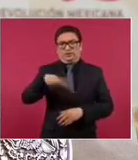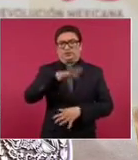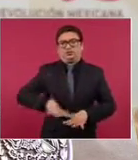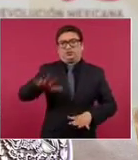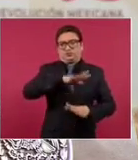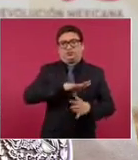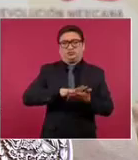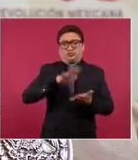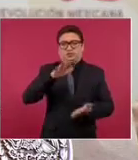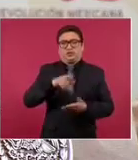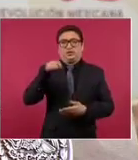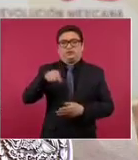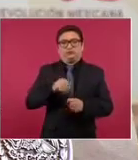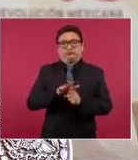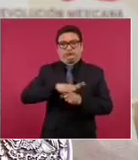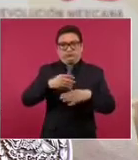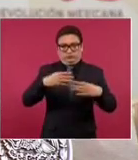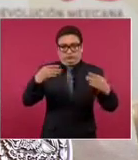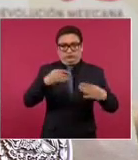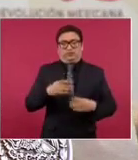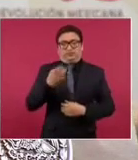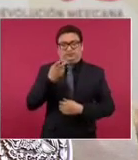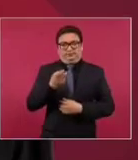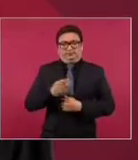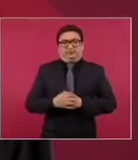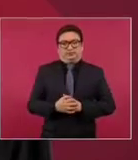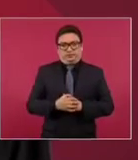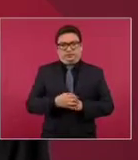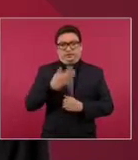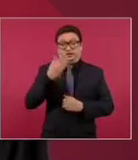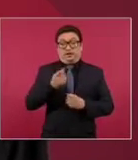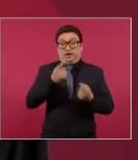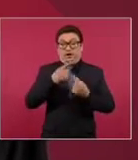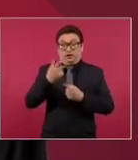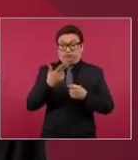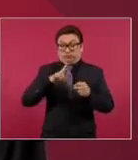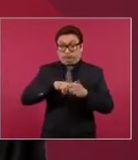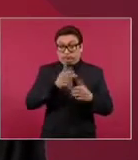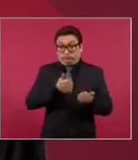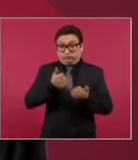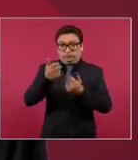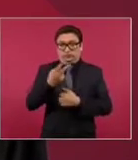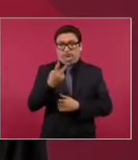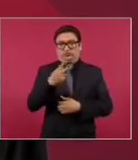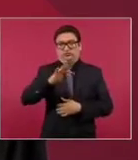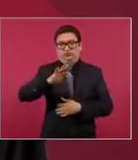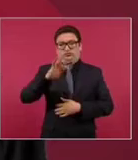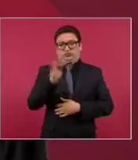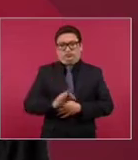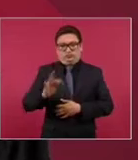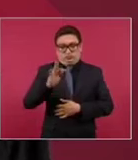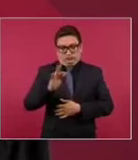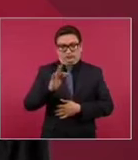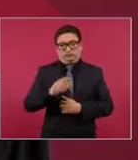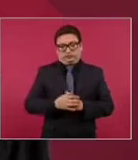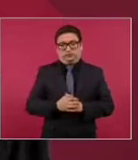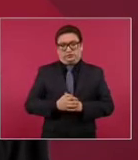destinadas a la infección respiratoria aguda que requiere hospitalización y 2 por ciento se mantiene muy